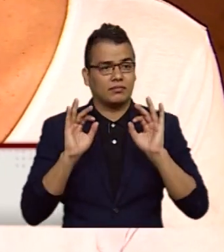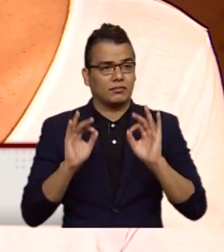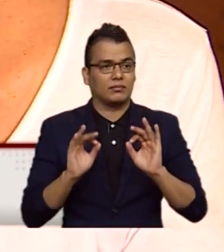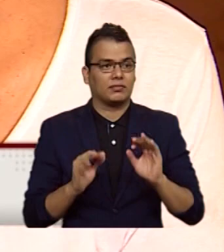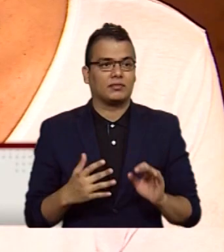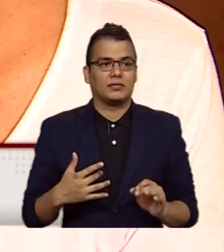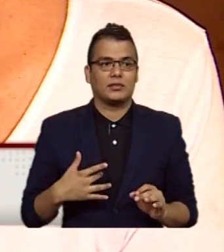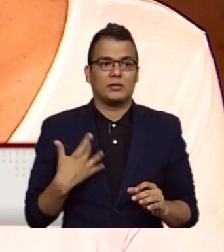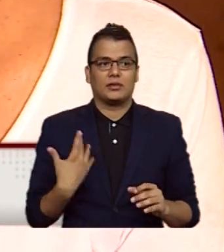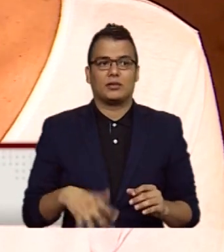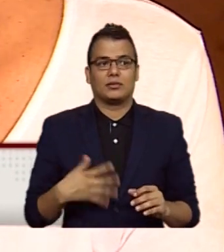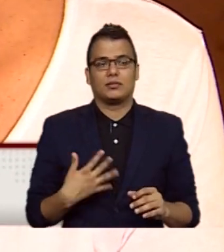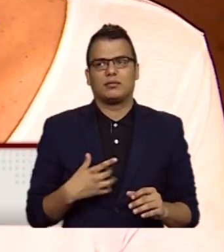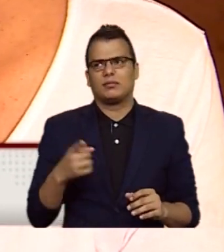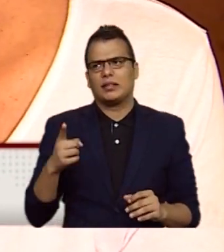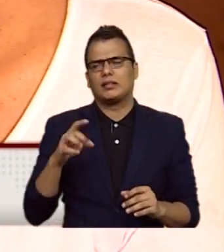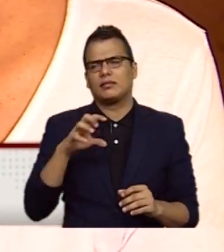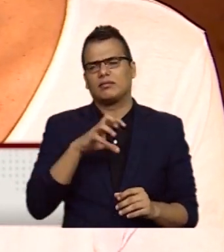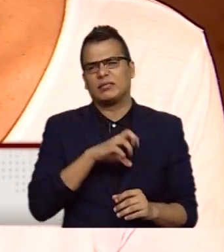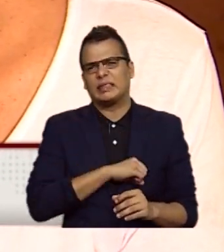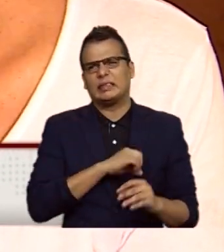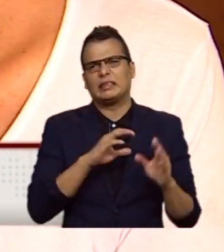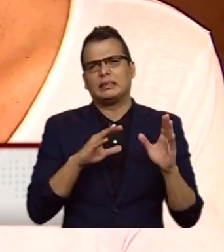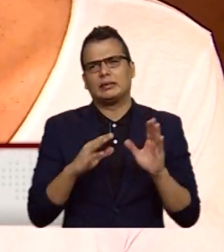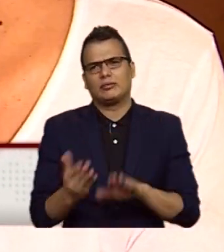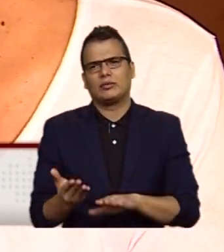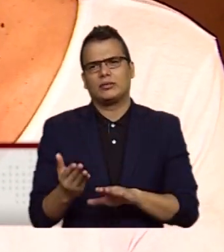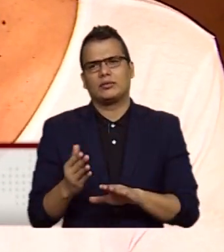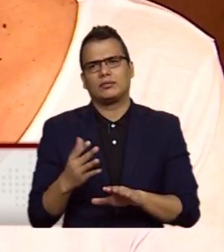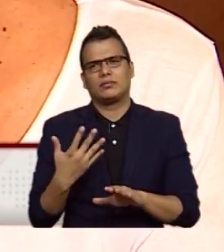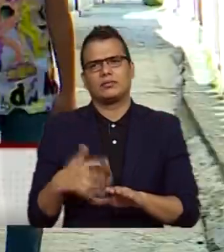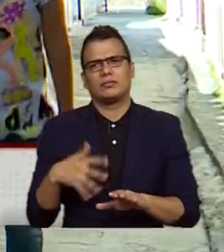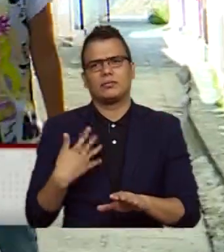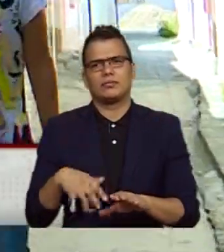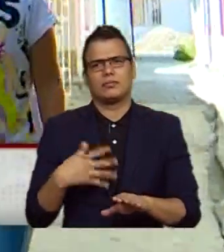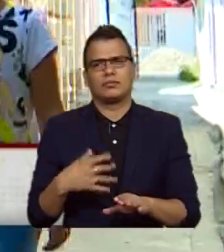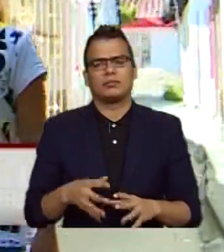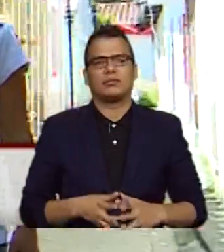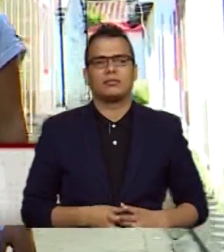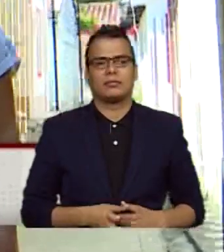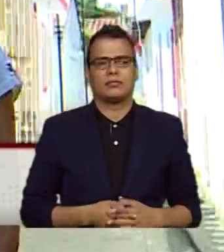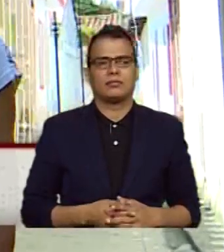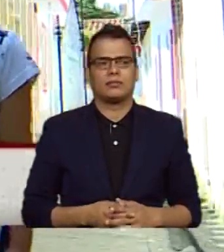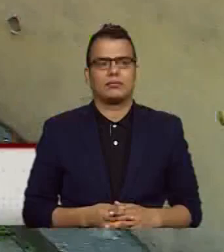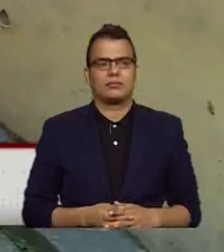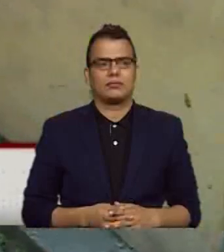Siento mucho esa pérdida, porque de verdad que es una pérdida, un muchacho tan joven.